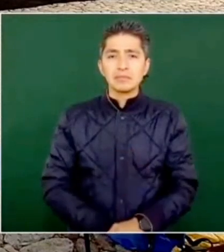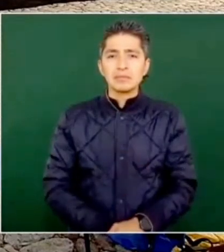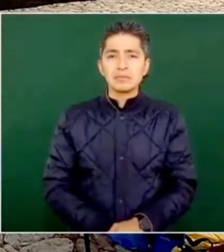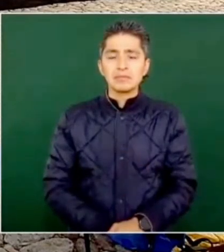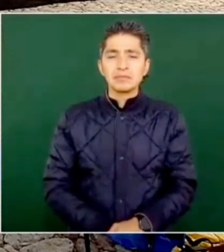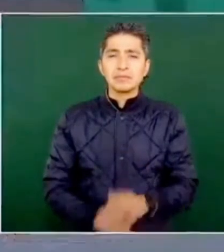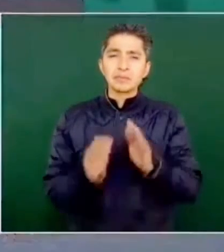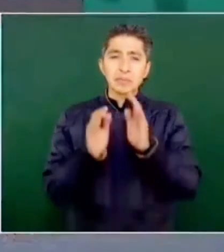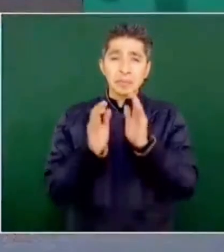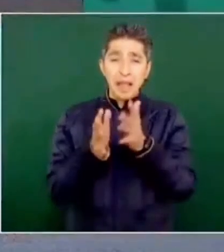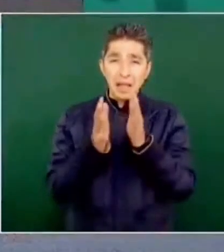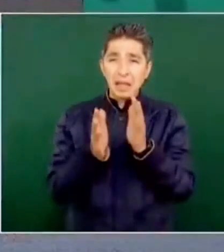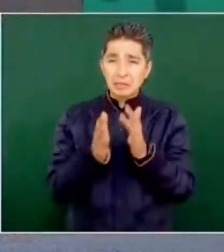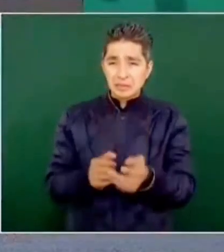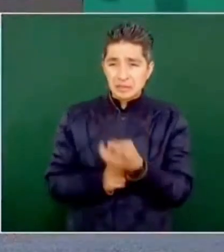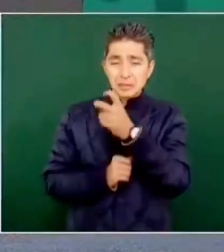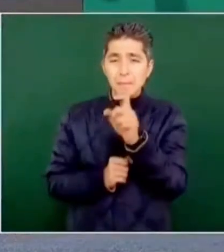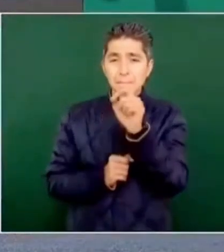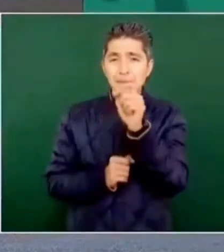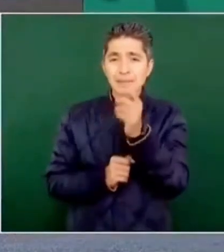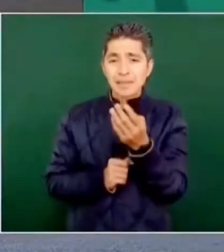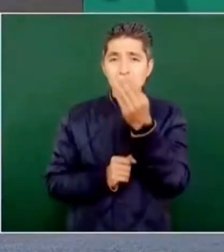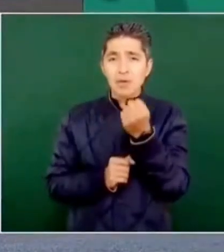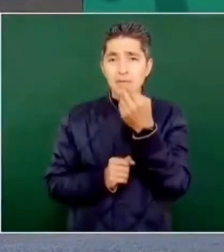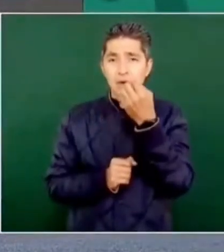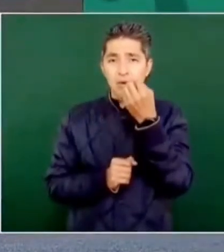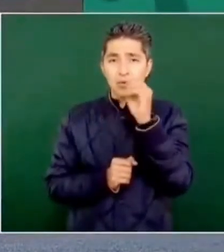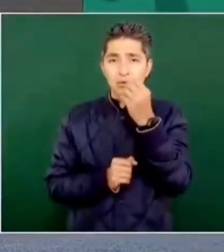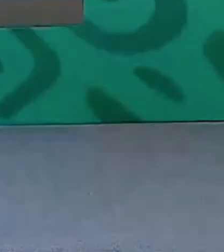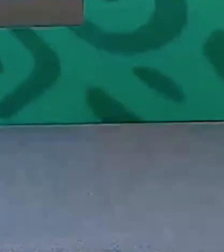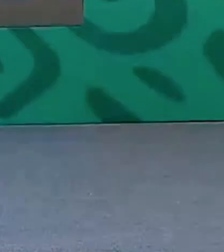Ya esto es el 29 de octubre.